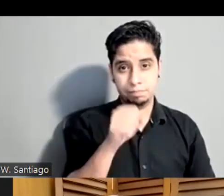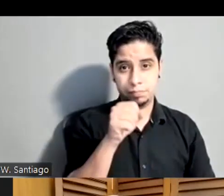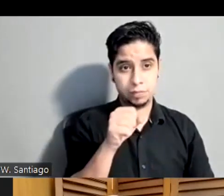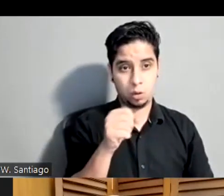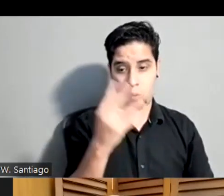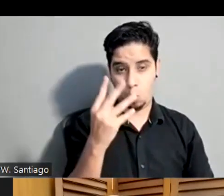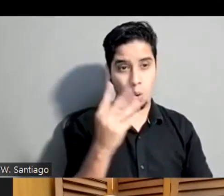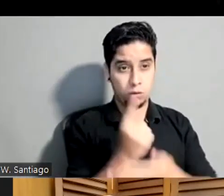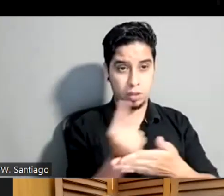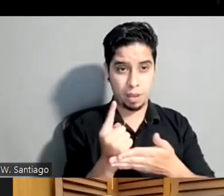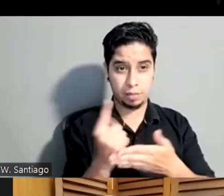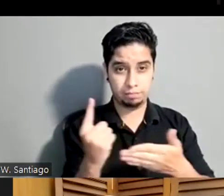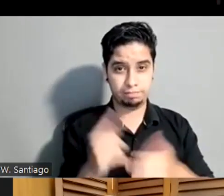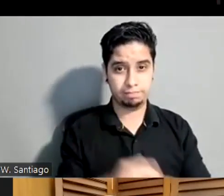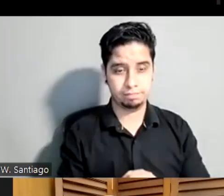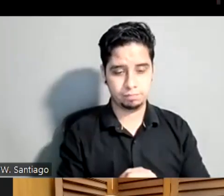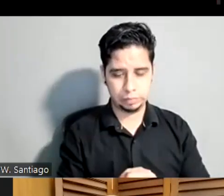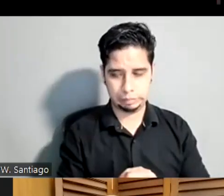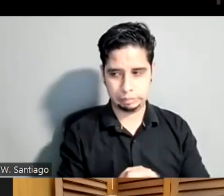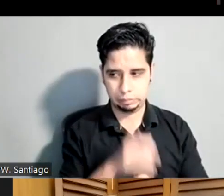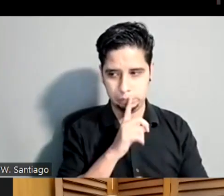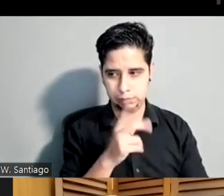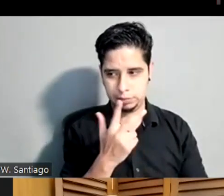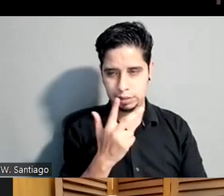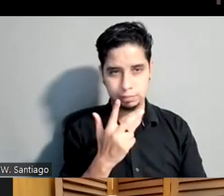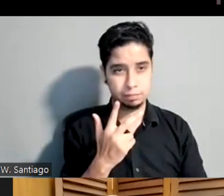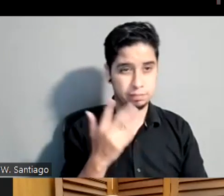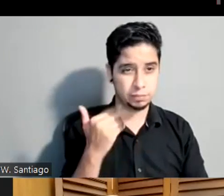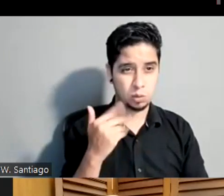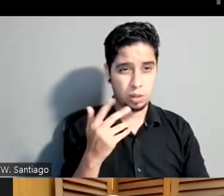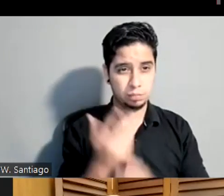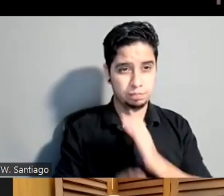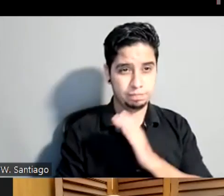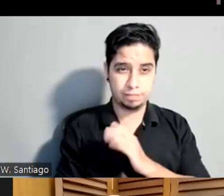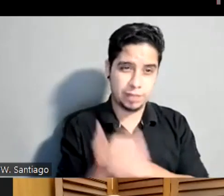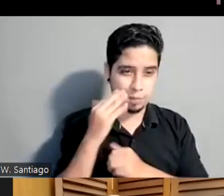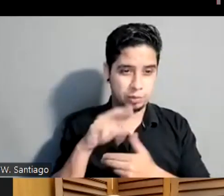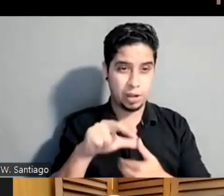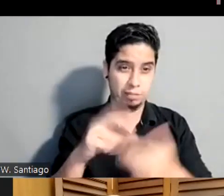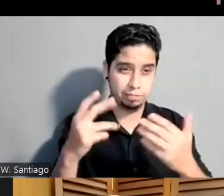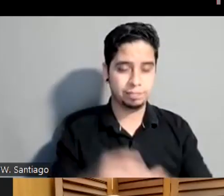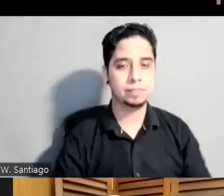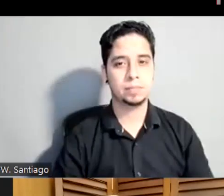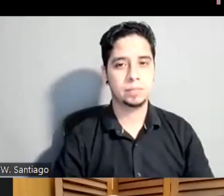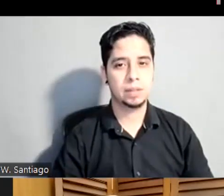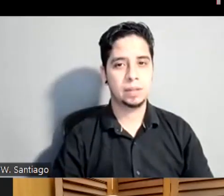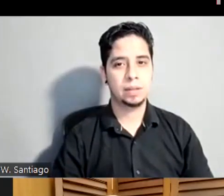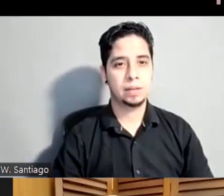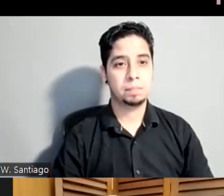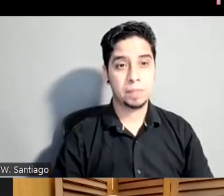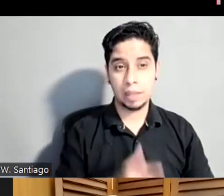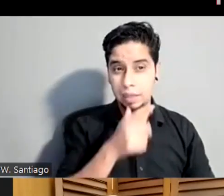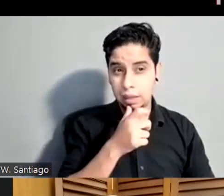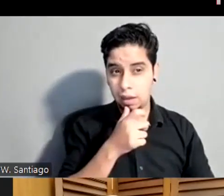4 semanas pasadas. Bueno, 3, porque una pues, se fue por Joto. ¿Quién fue la primera soprano